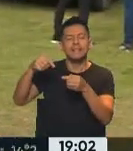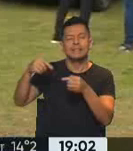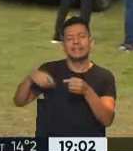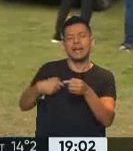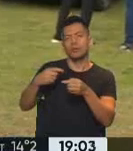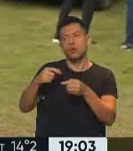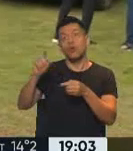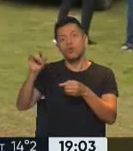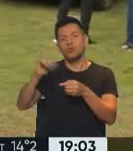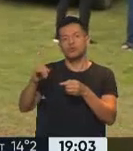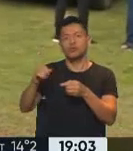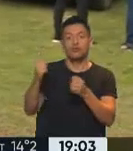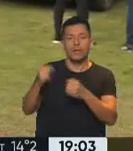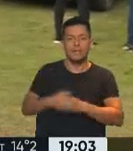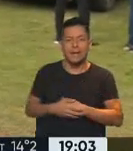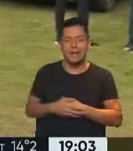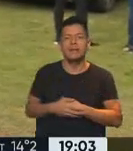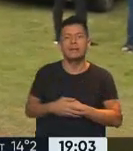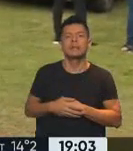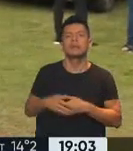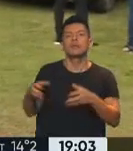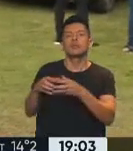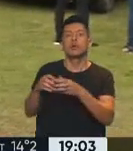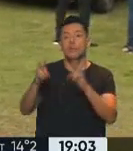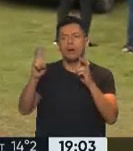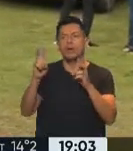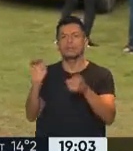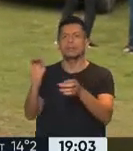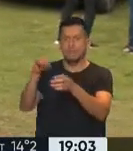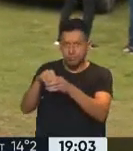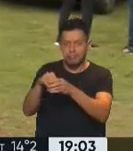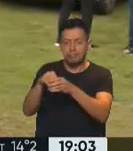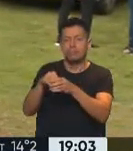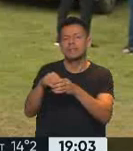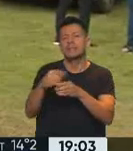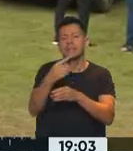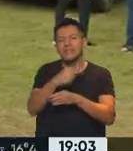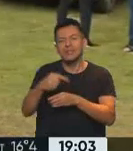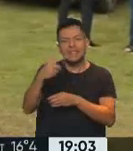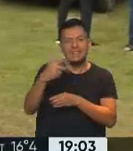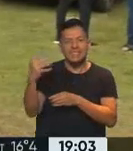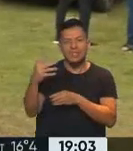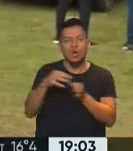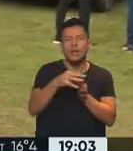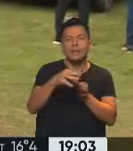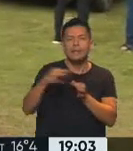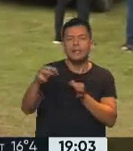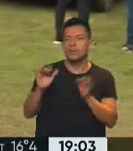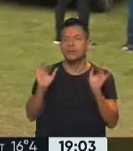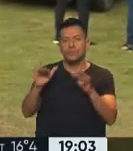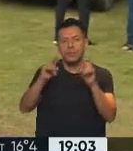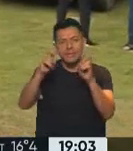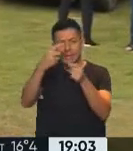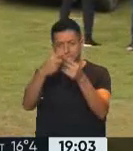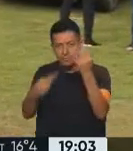de la convocatoria del PJ bonaerense con dirigentes sindicales de los 135 distritos para hablar distintos temas que tienen que